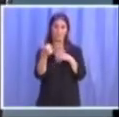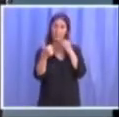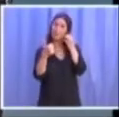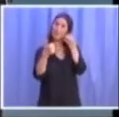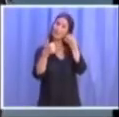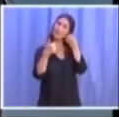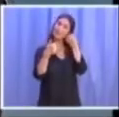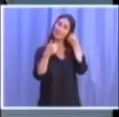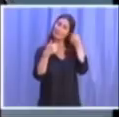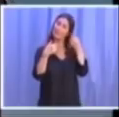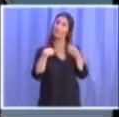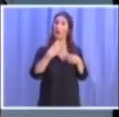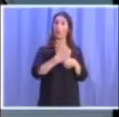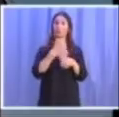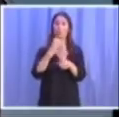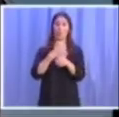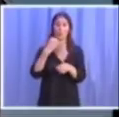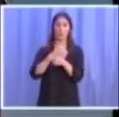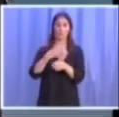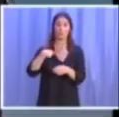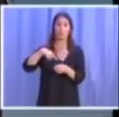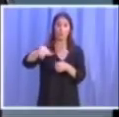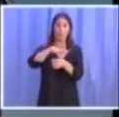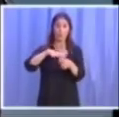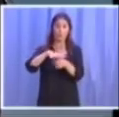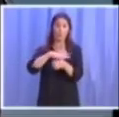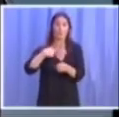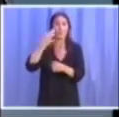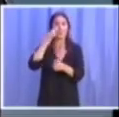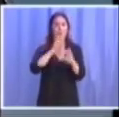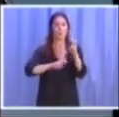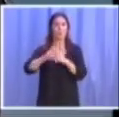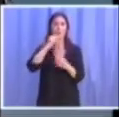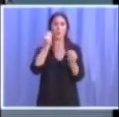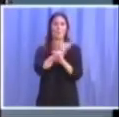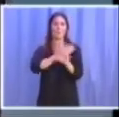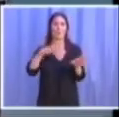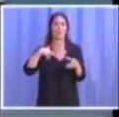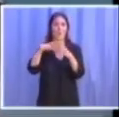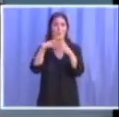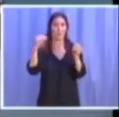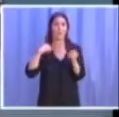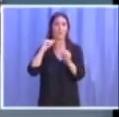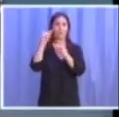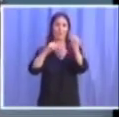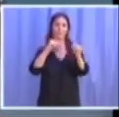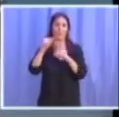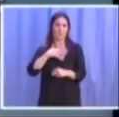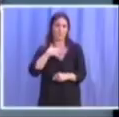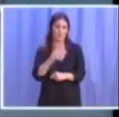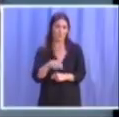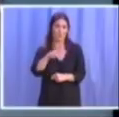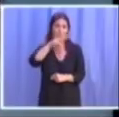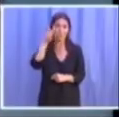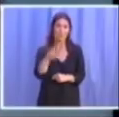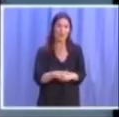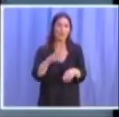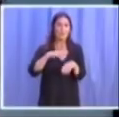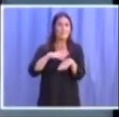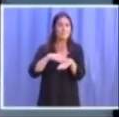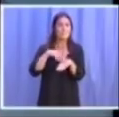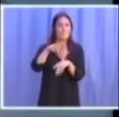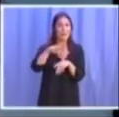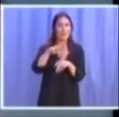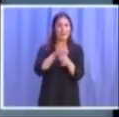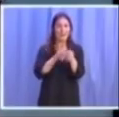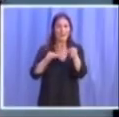los autobuses urbanos no funcionan nada bien, a pesar de que tenemos el billete más caro de Andalucía y la aportación del ayuntamiento sigue aumentando. Solo sirve para ese